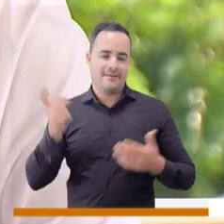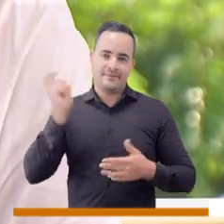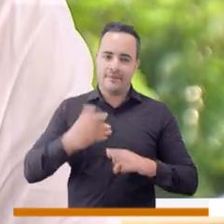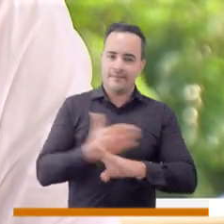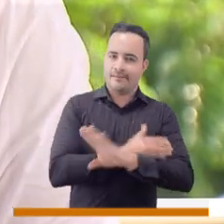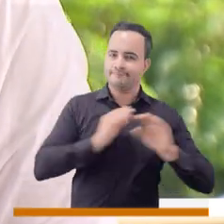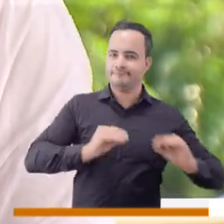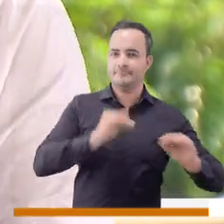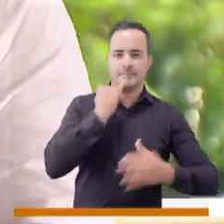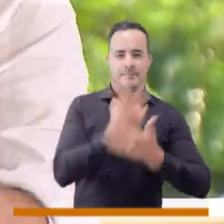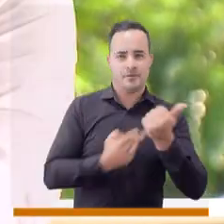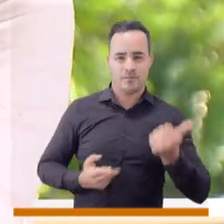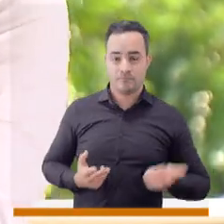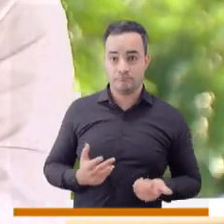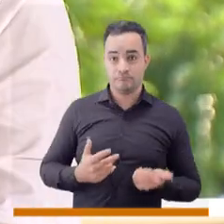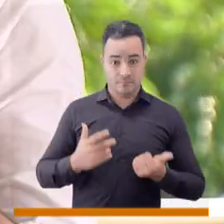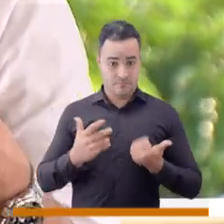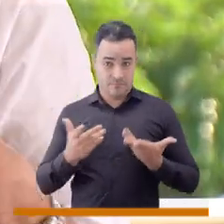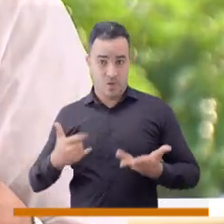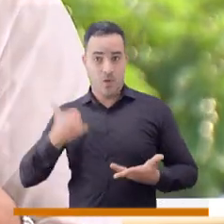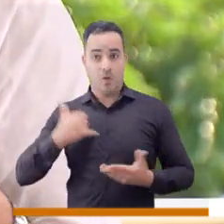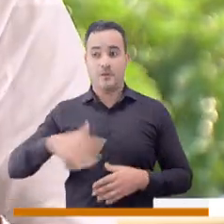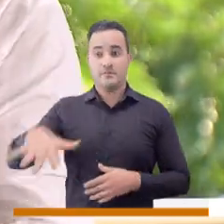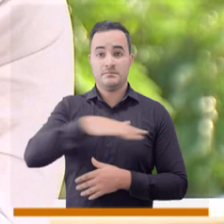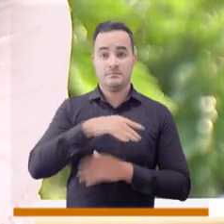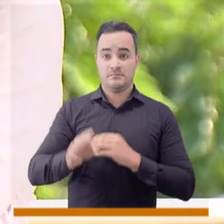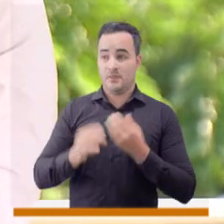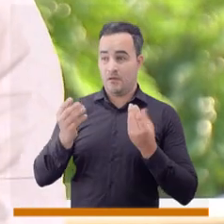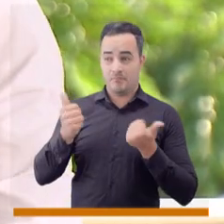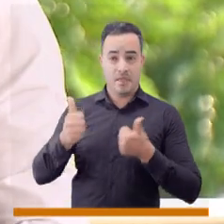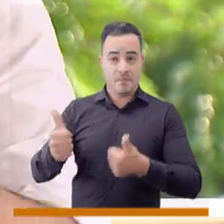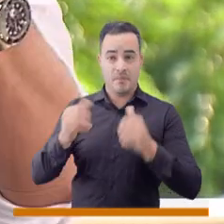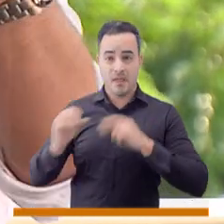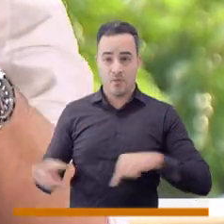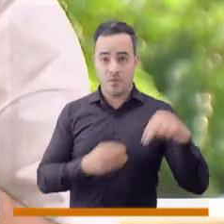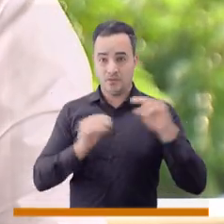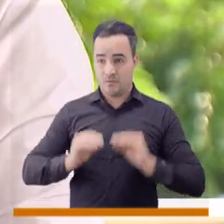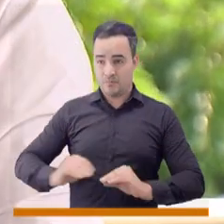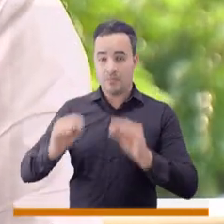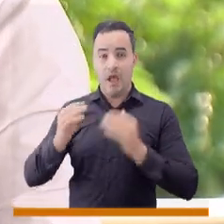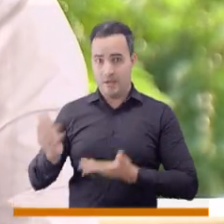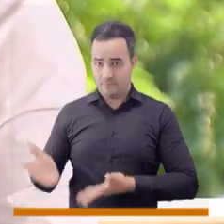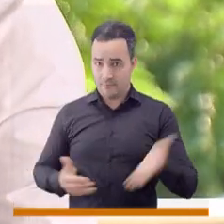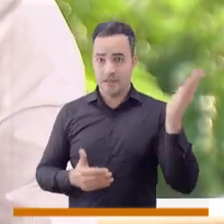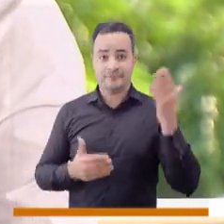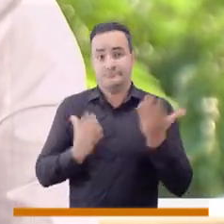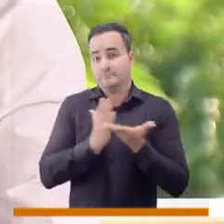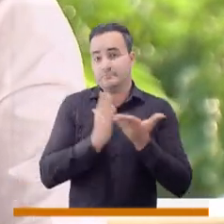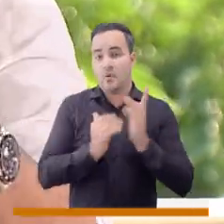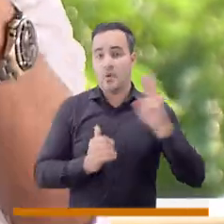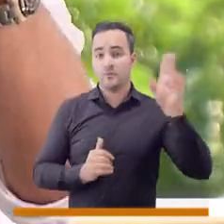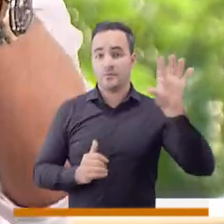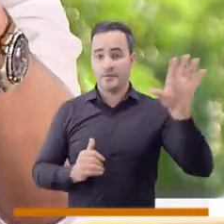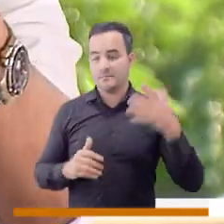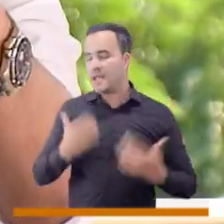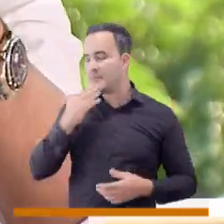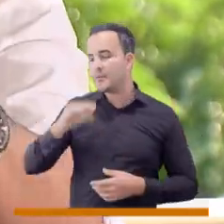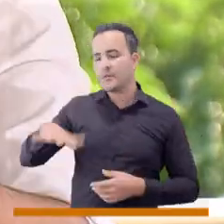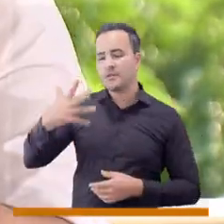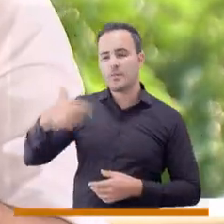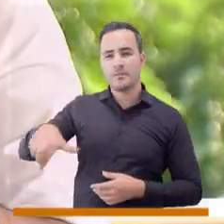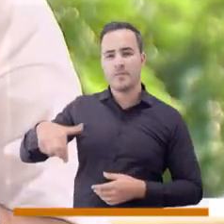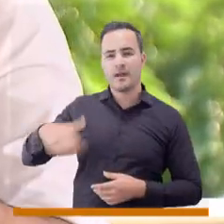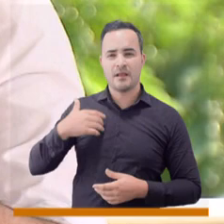tenemos que apostar al bilingüismo, le tenemos que apostar a que nuestros jóvenes en el desarrollo educativo se vayan a otro país a estudiar. Que cuando estén en quinto